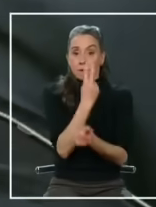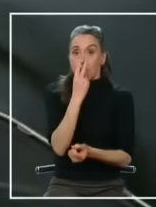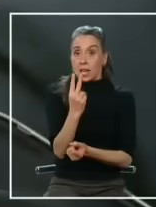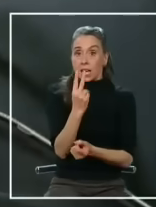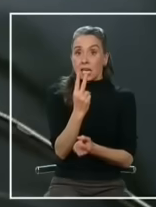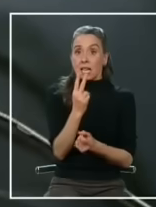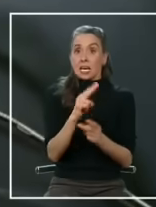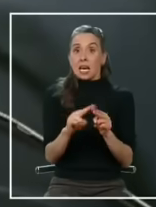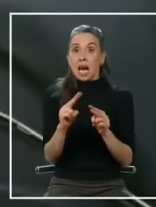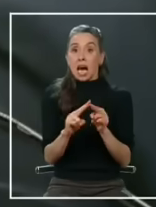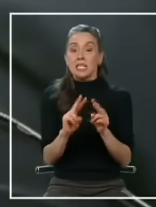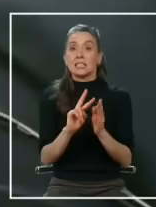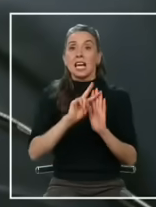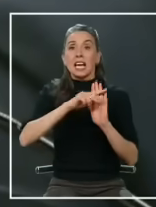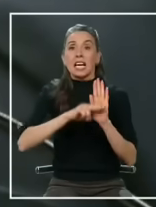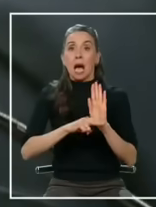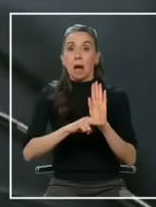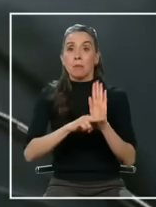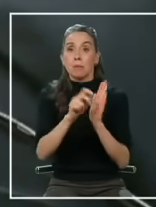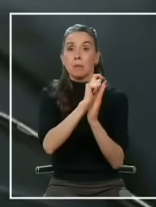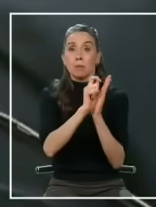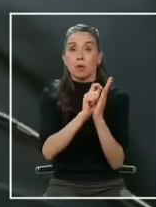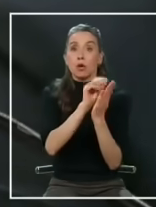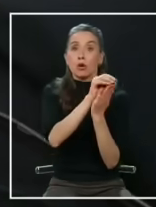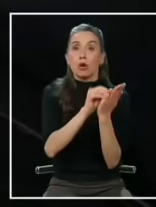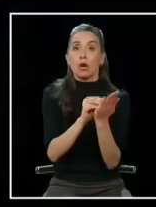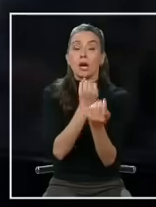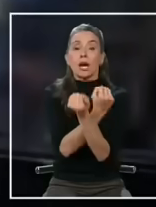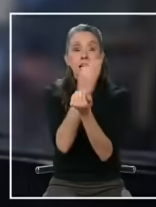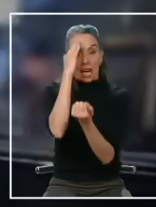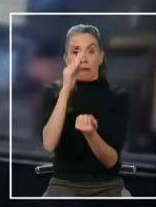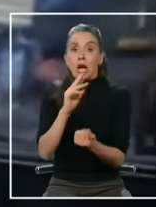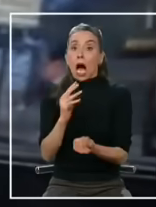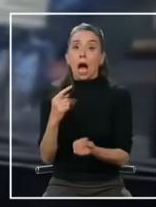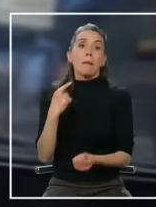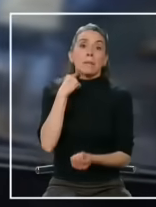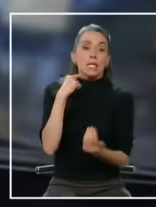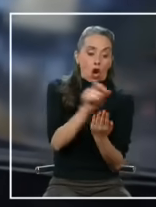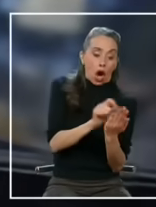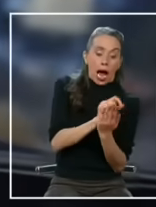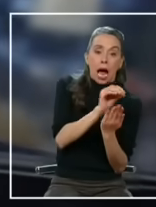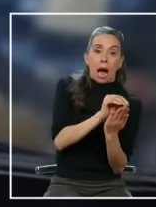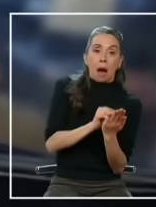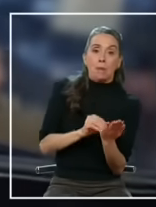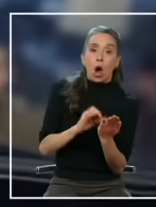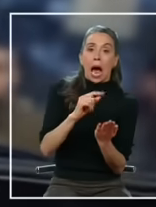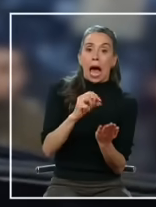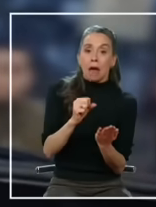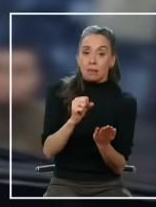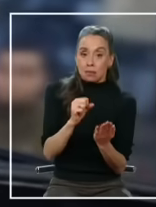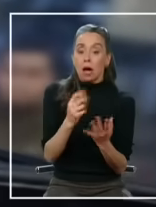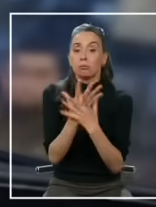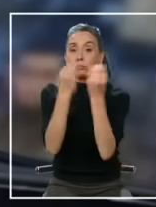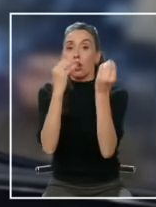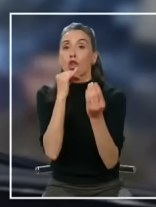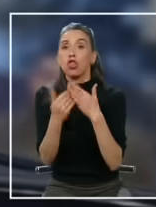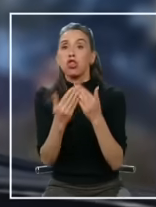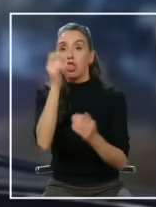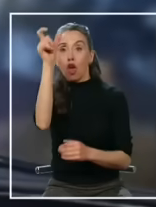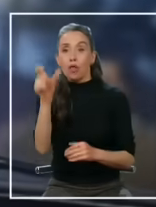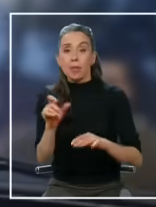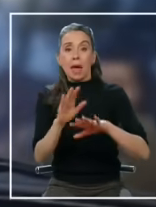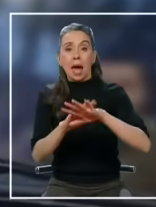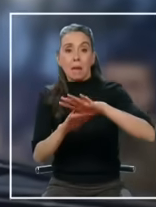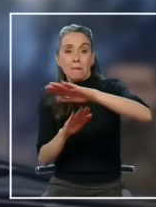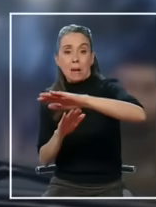a efectuar estas enmendaduras y efectuar estos registros policiales. Su paradero hasta ahora es desconocido. Se sabe que uno de los